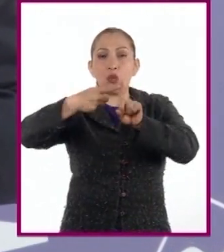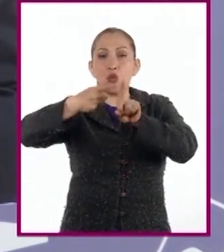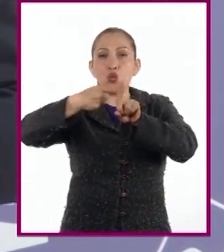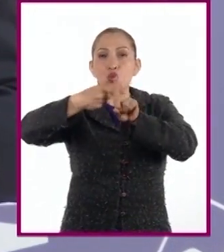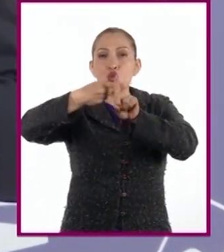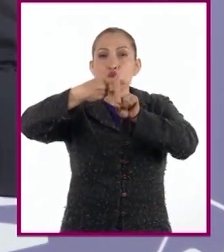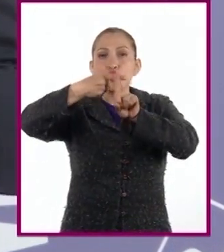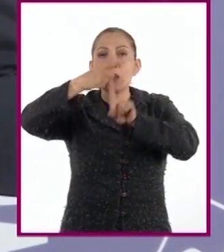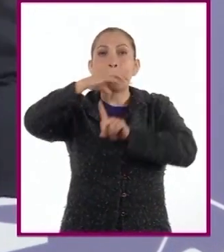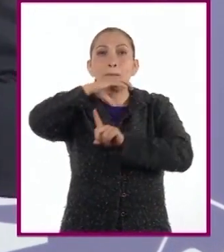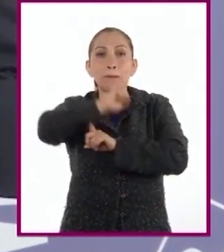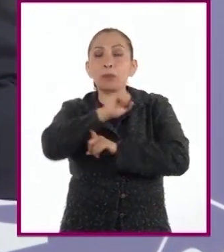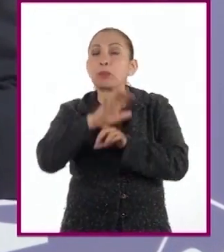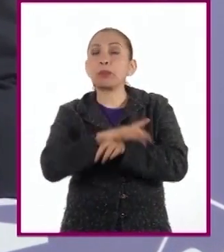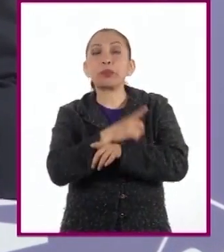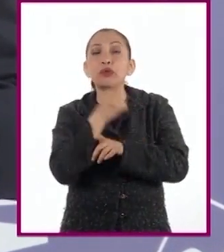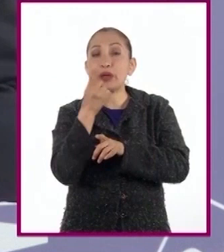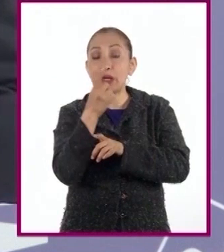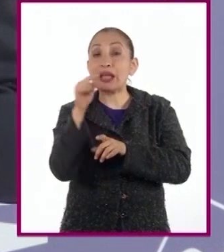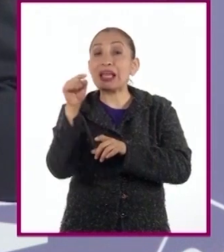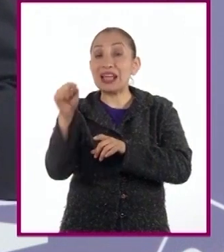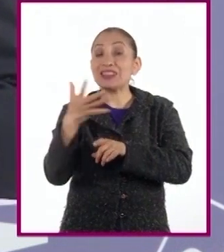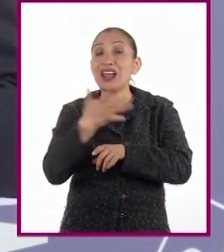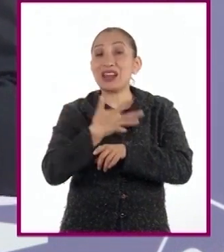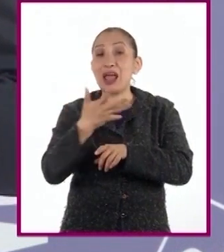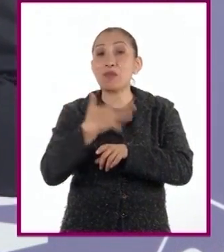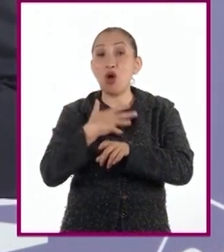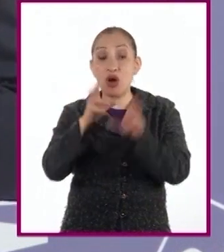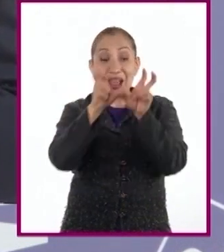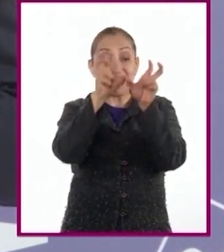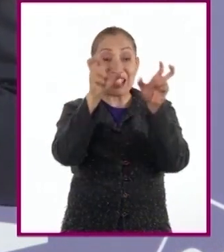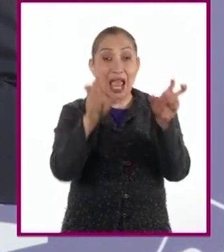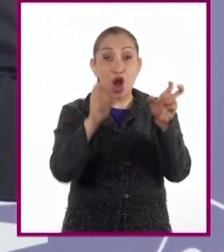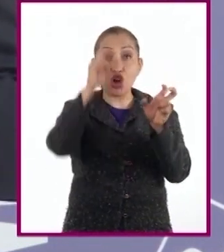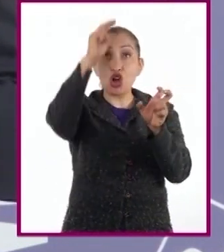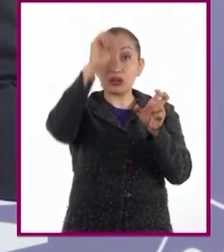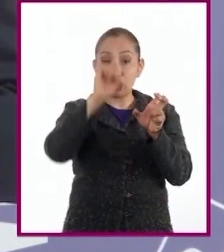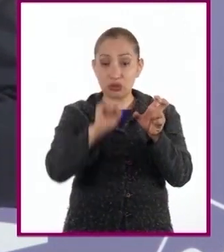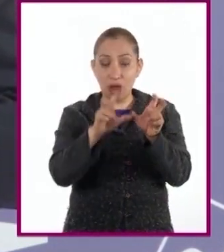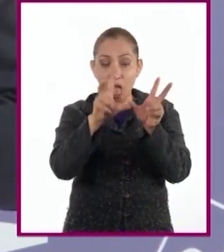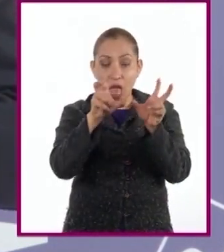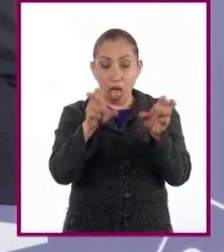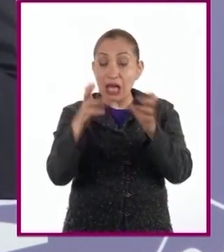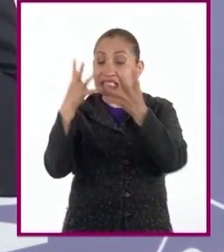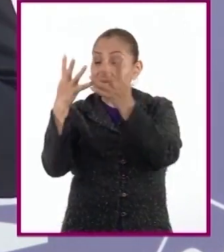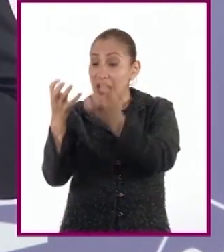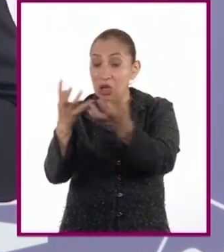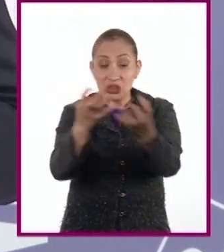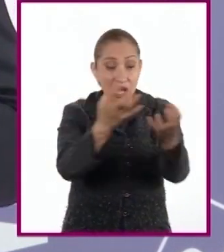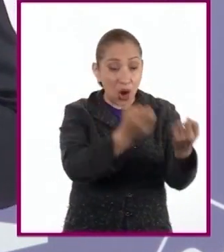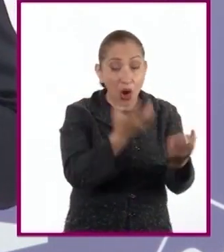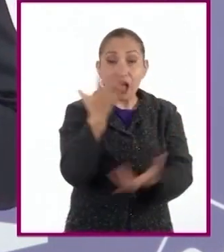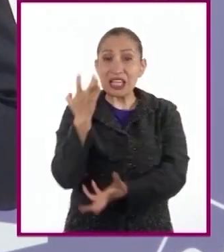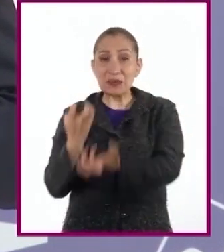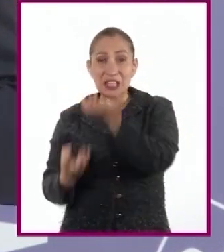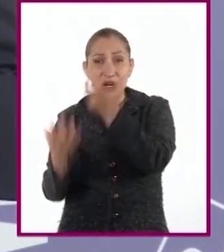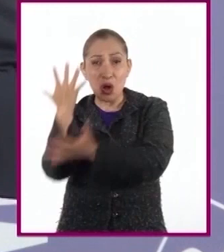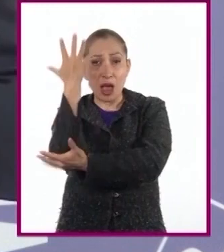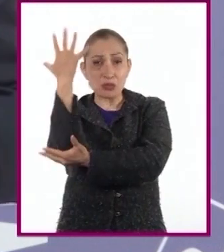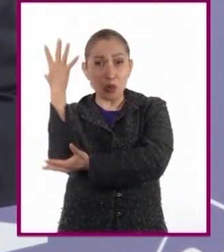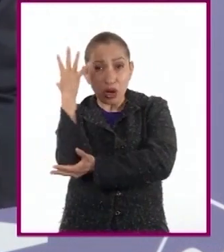climático. A consecuencia de esto, padecemos el deshielo de los polos, la desertificación, incendios en los